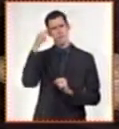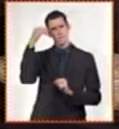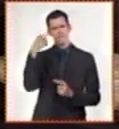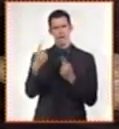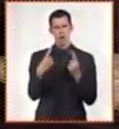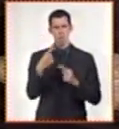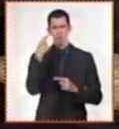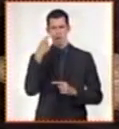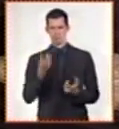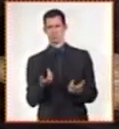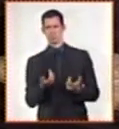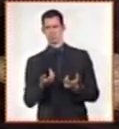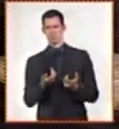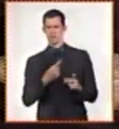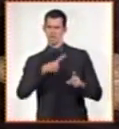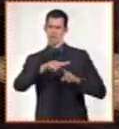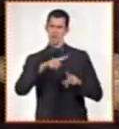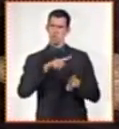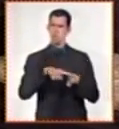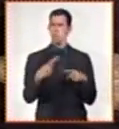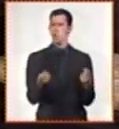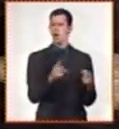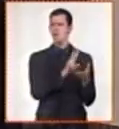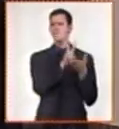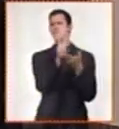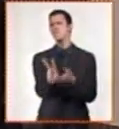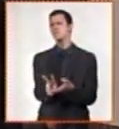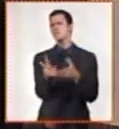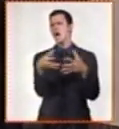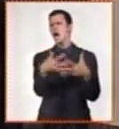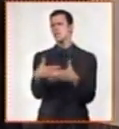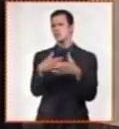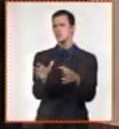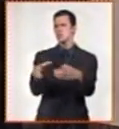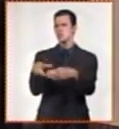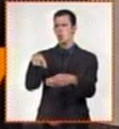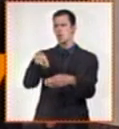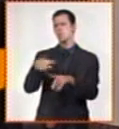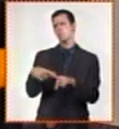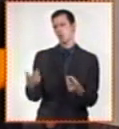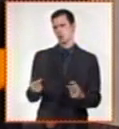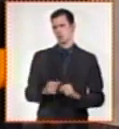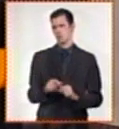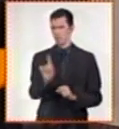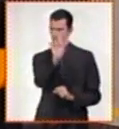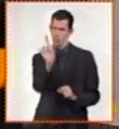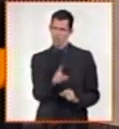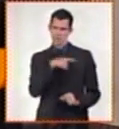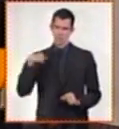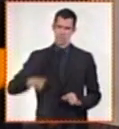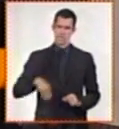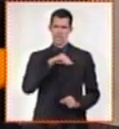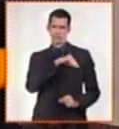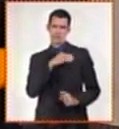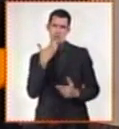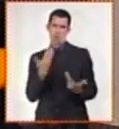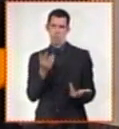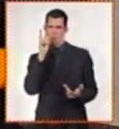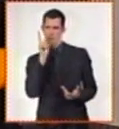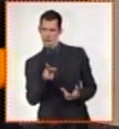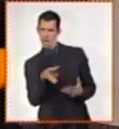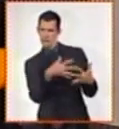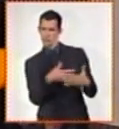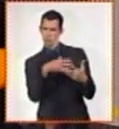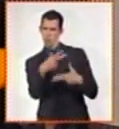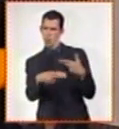¿Cómo maneja Pekín esta situación? Bueno, en esta pregunta me gustaría tratar tres puntos. Primero, Taiwán